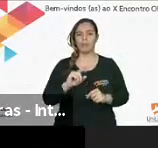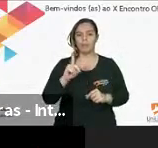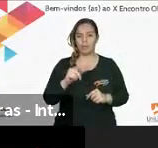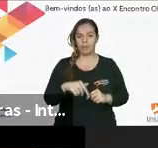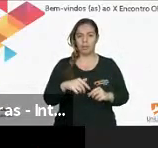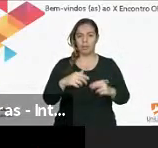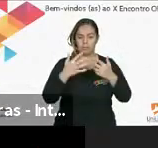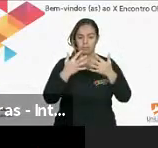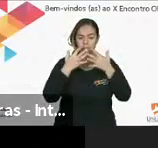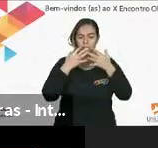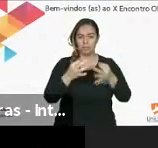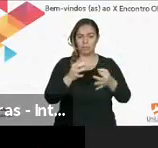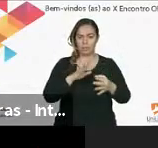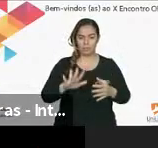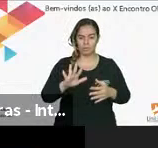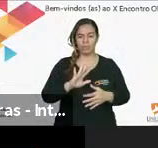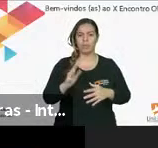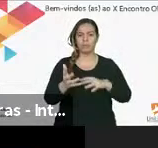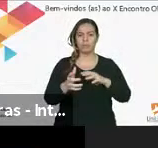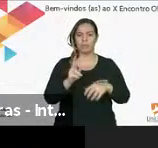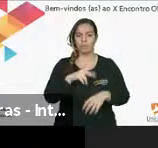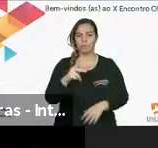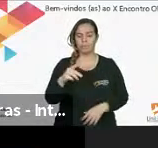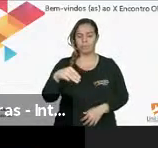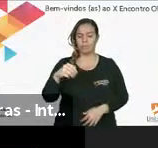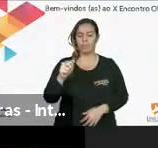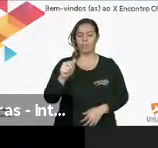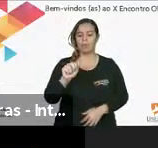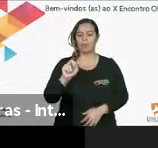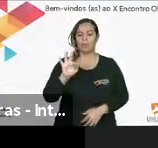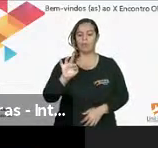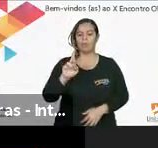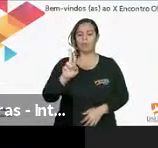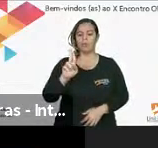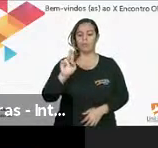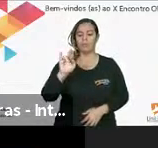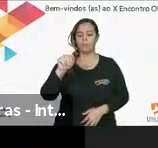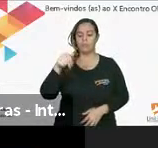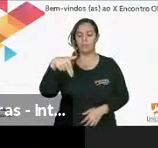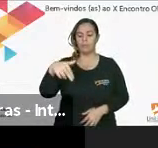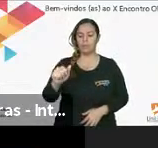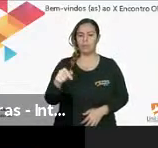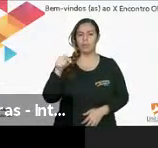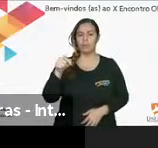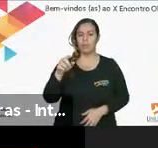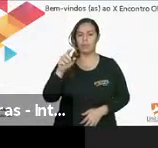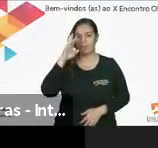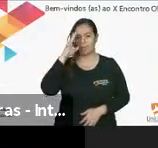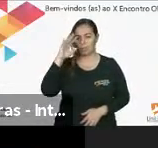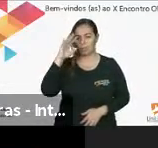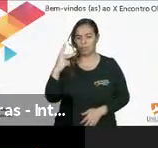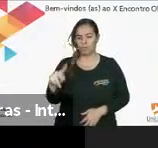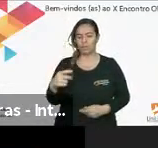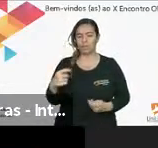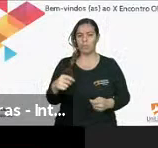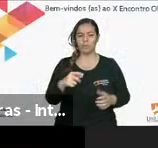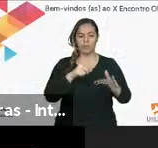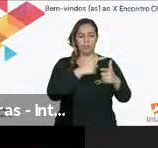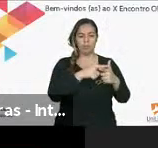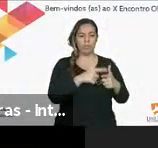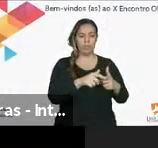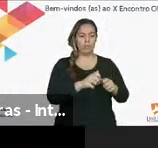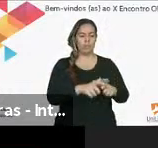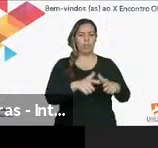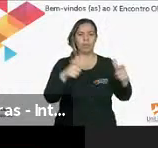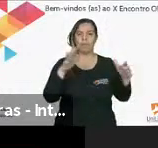las contribuciones del profesor Maturana, es el pensar del profesor Maturana, a este problema y a muchos otros.